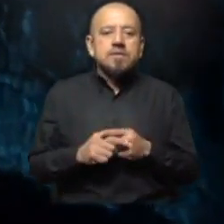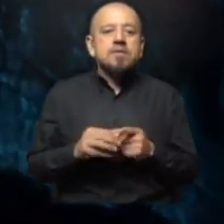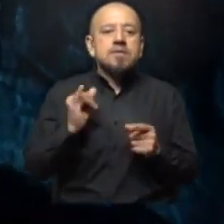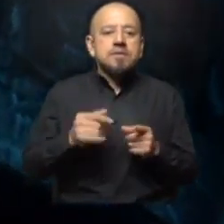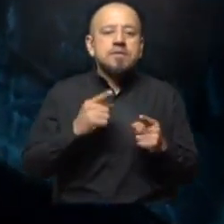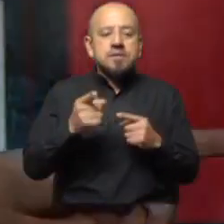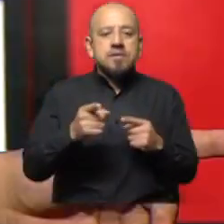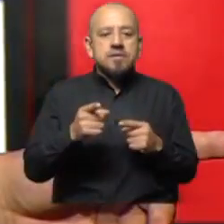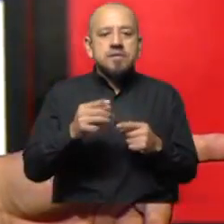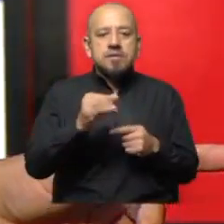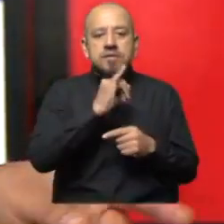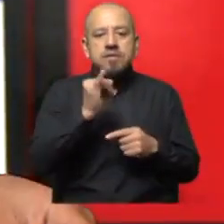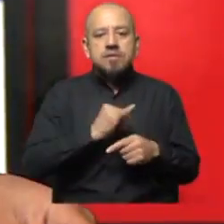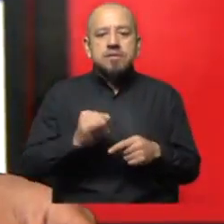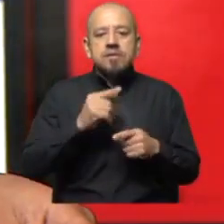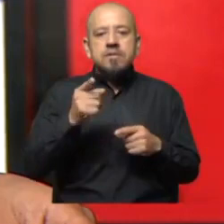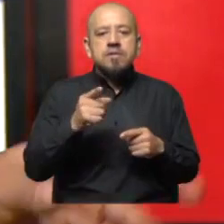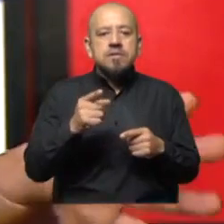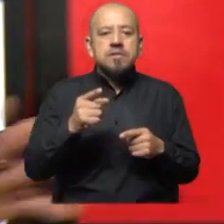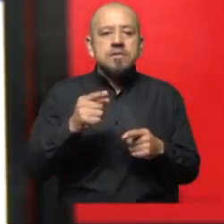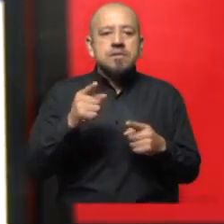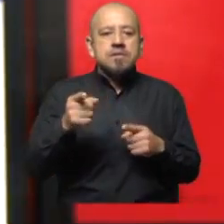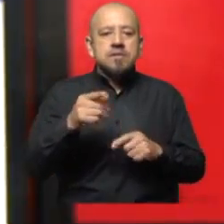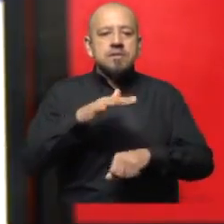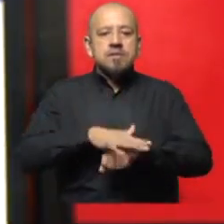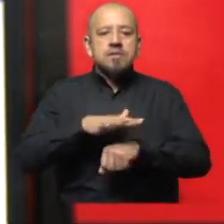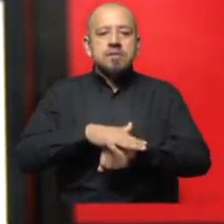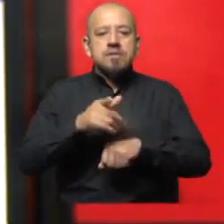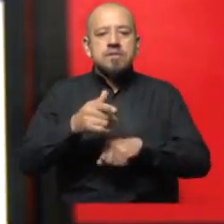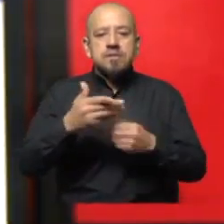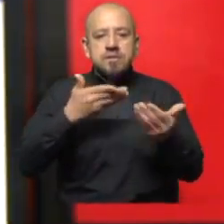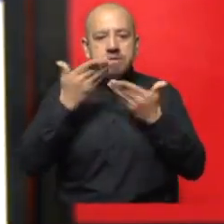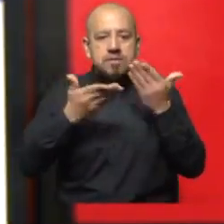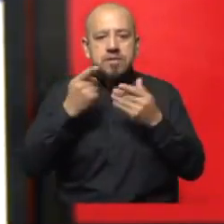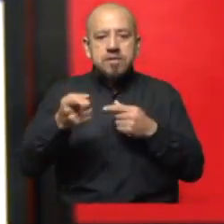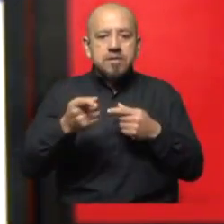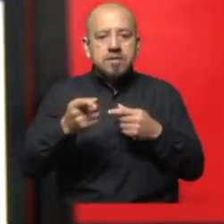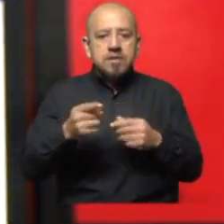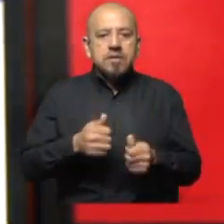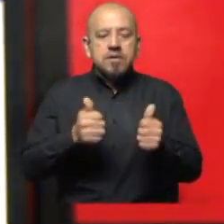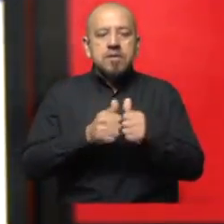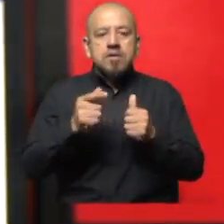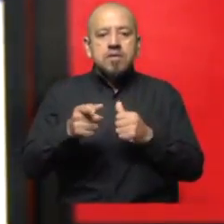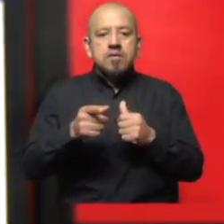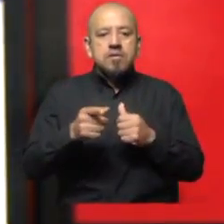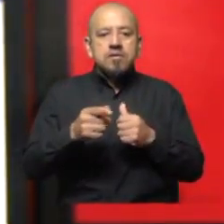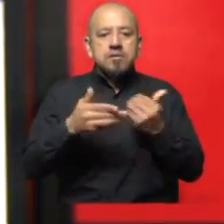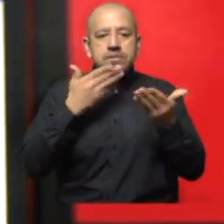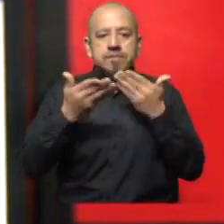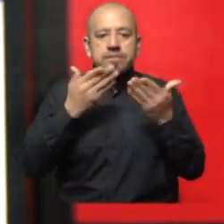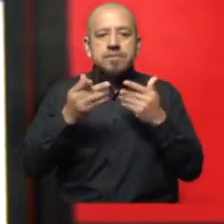la zitarrosa tuvo un momento sublime que cantó junto con el baterista pero era capello y